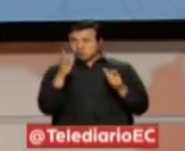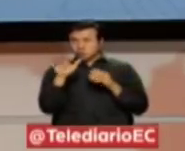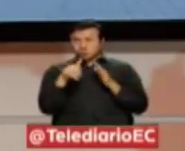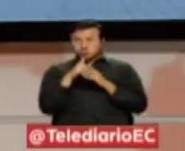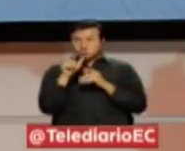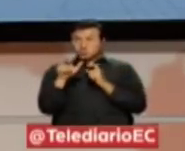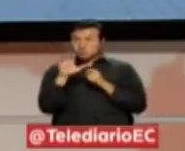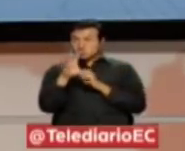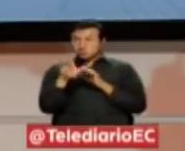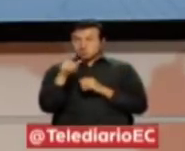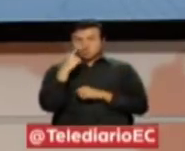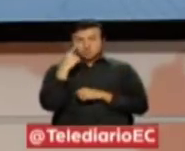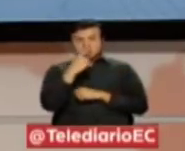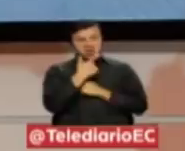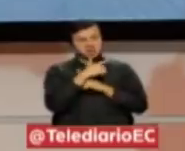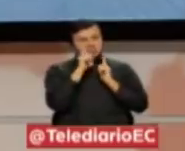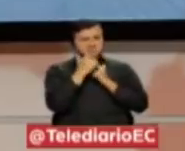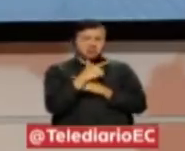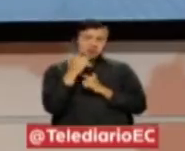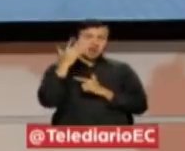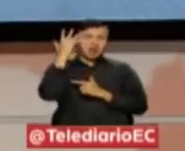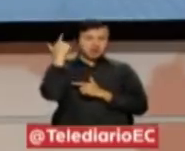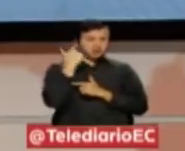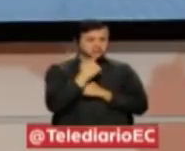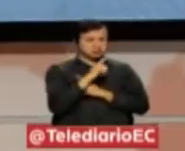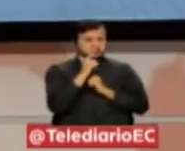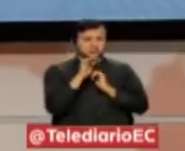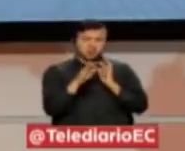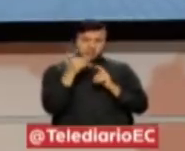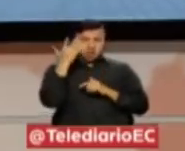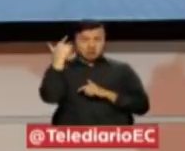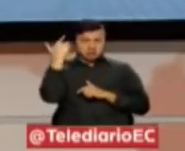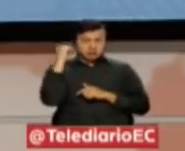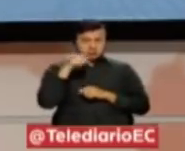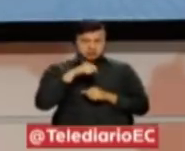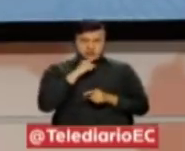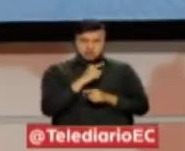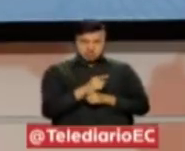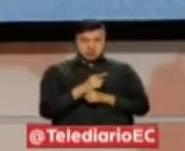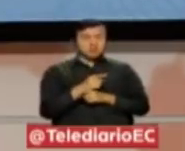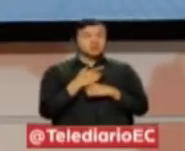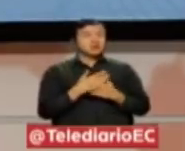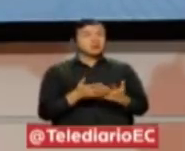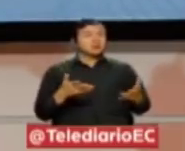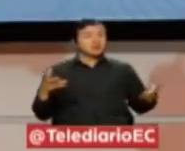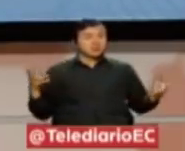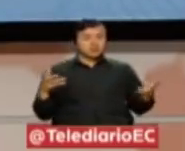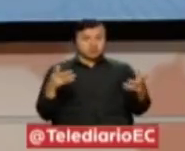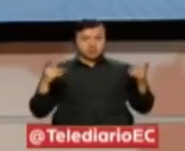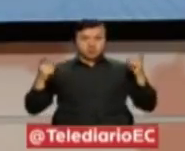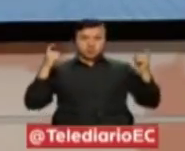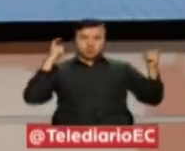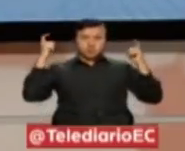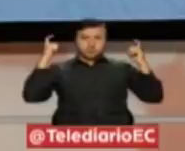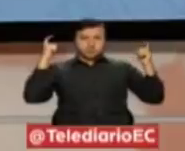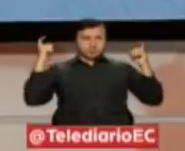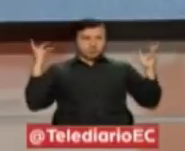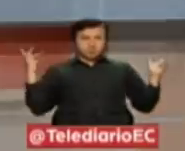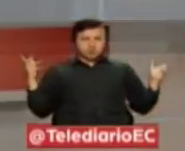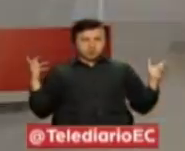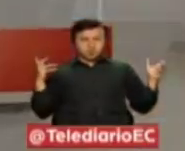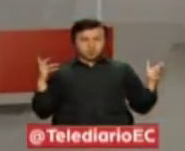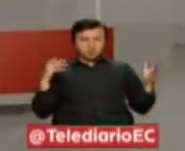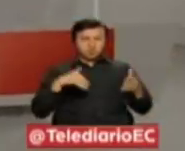corrupción. Había impunidad en gobiernos anteriores, había corrupción en gobiernos anteriores, pero no había un control y un sistema que